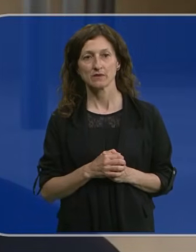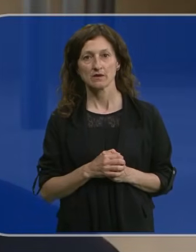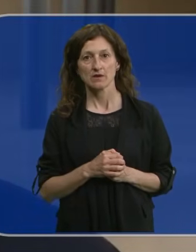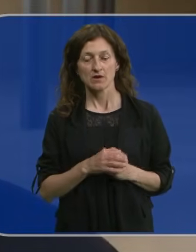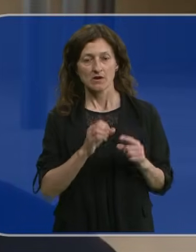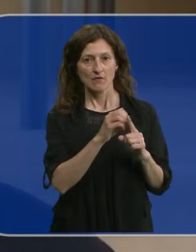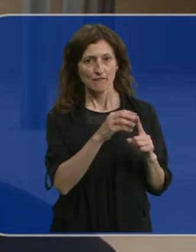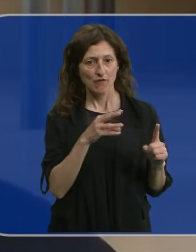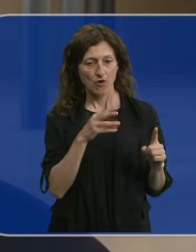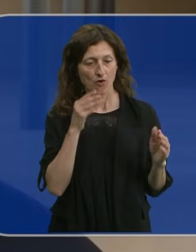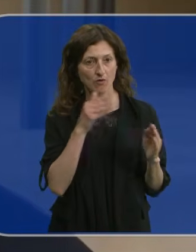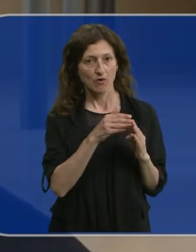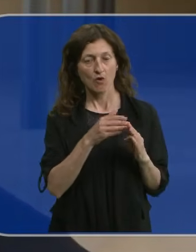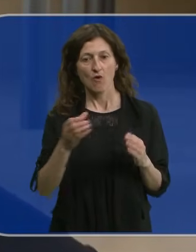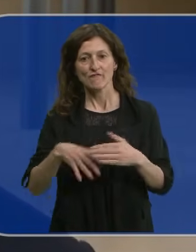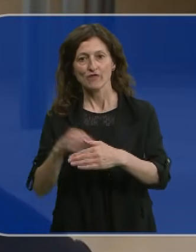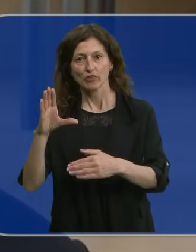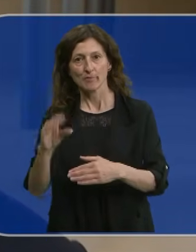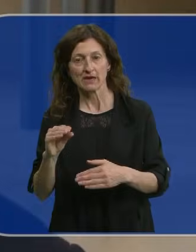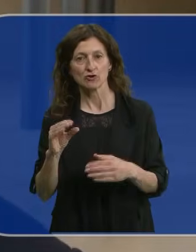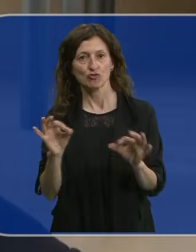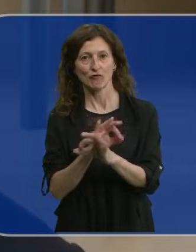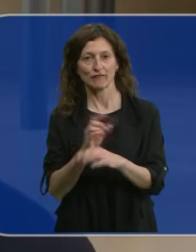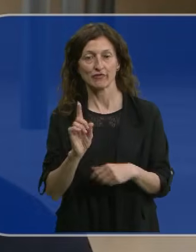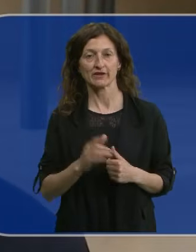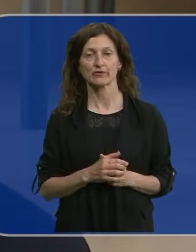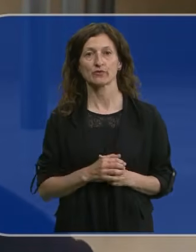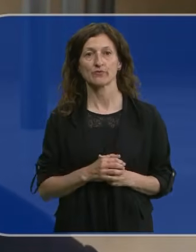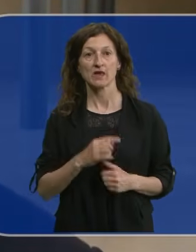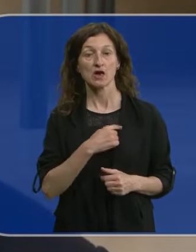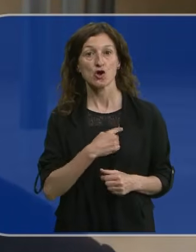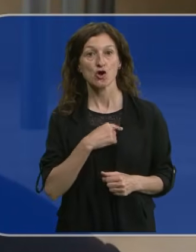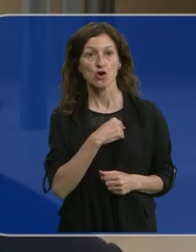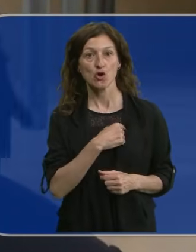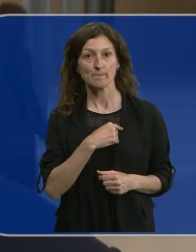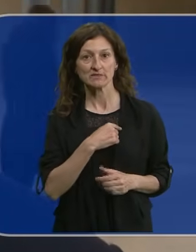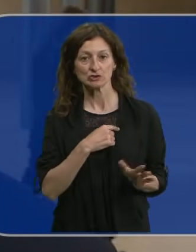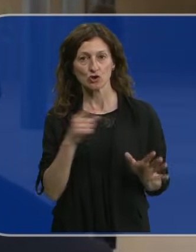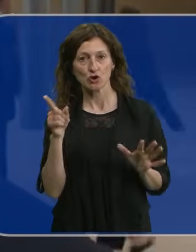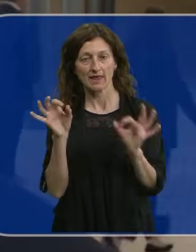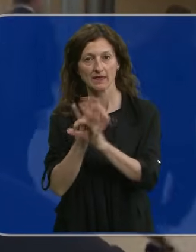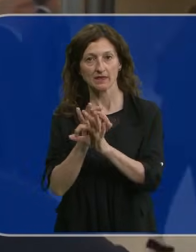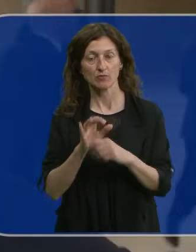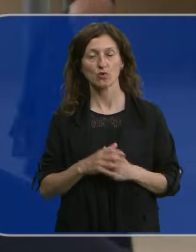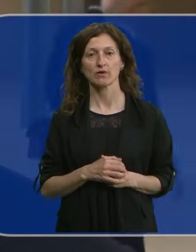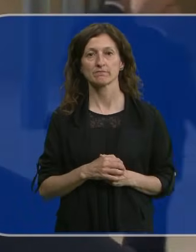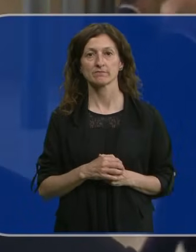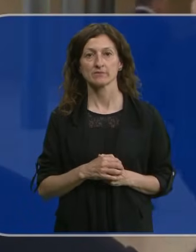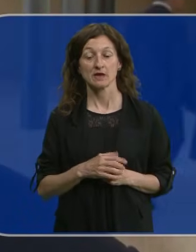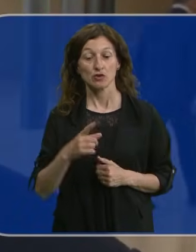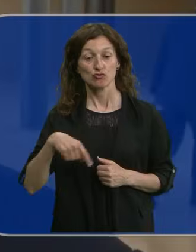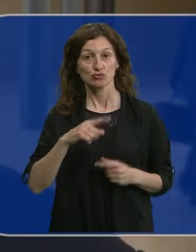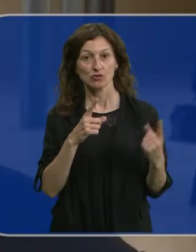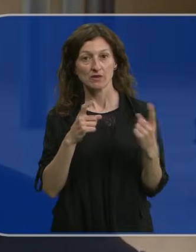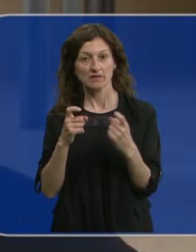confundir focalización con menos fondos. Y ahí es donde yo creo que la Comisión se equivoca. Quiero decir,